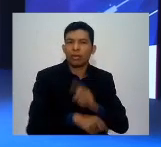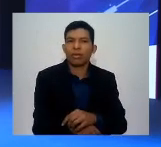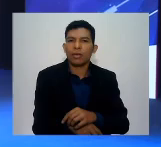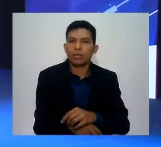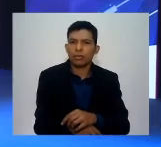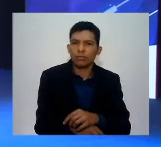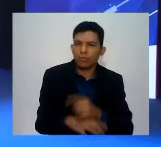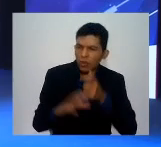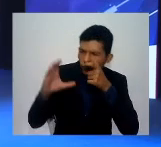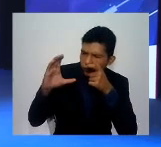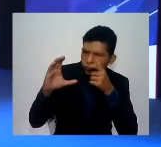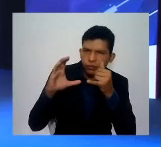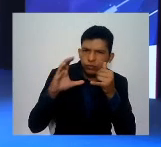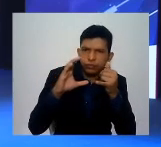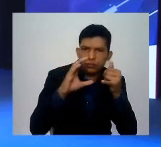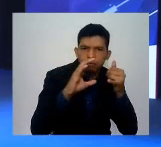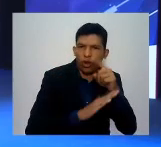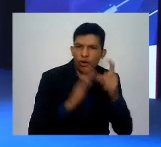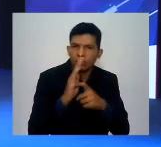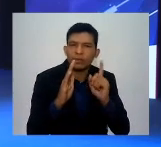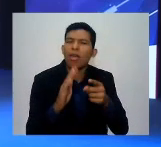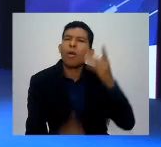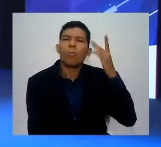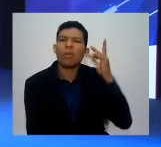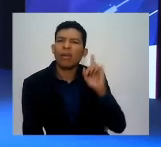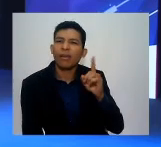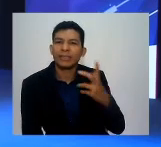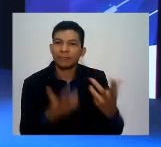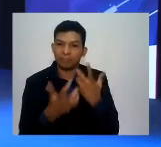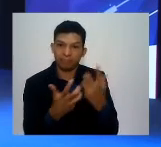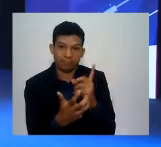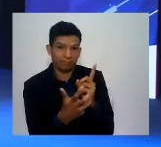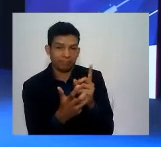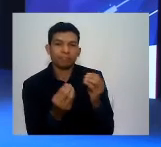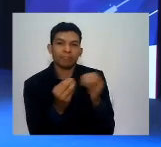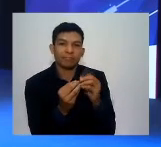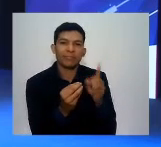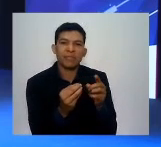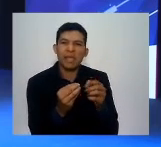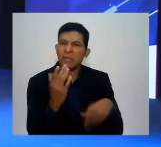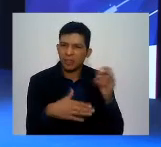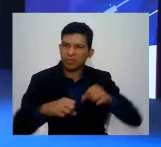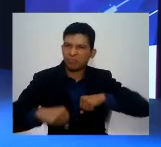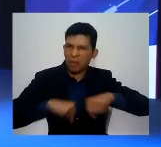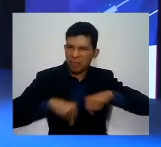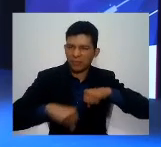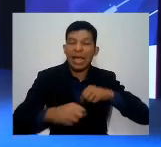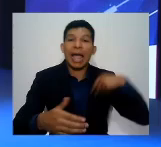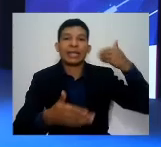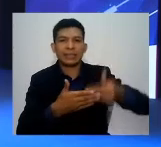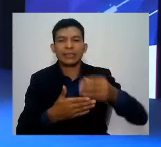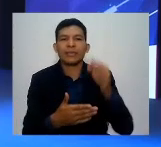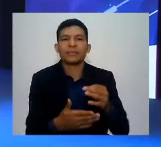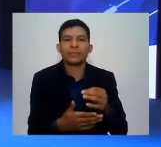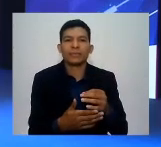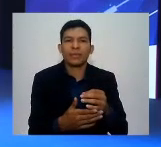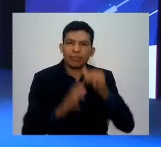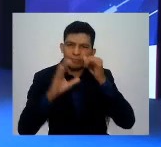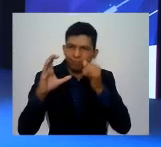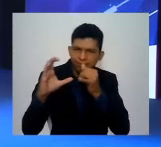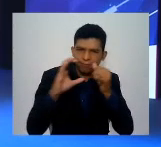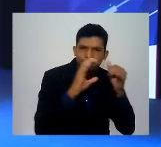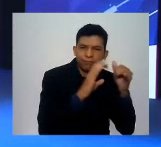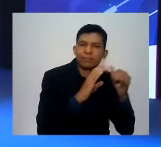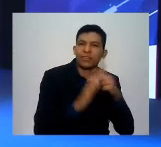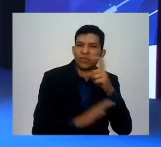un abdomen así pues como de lavadero. No, esa vaina no sirve así. ¿Listo? Y muchos de los que ustedes consigan, si lo compran en un semáforo, seguramente tienen más